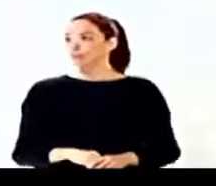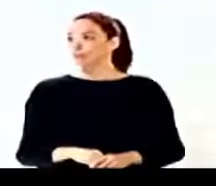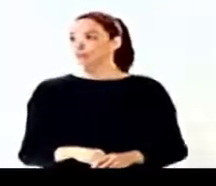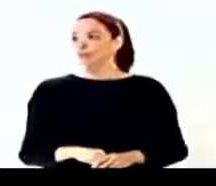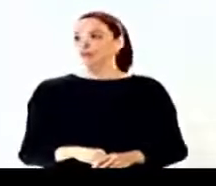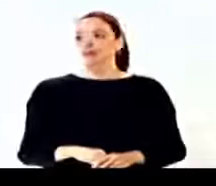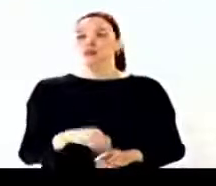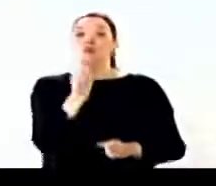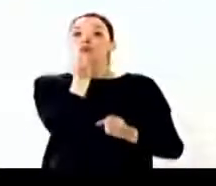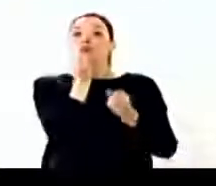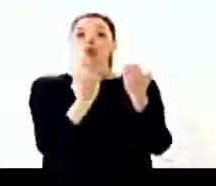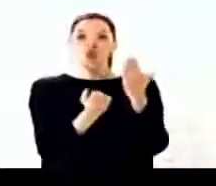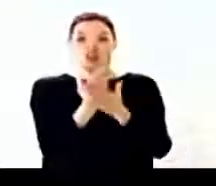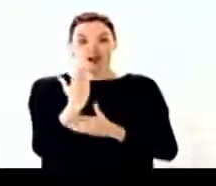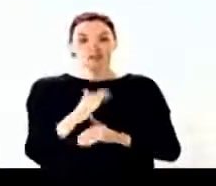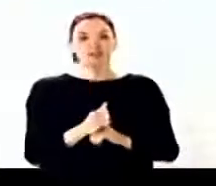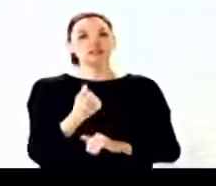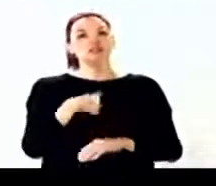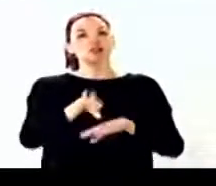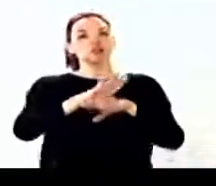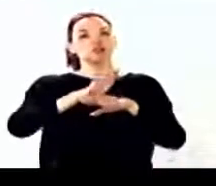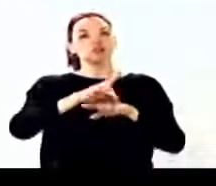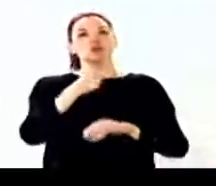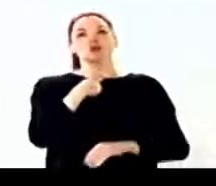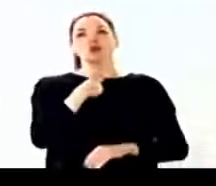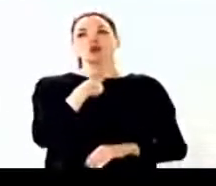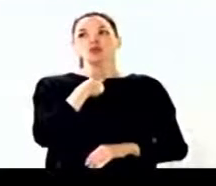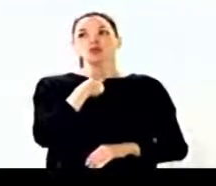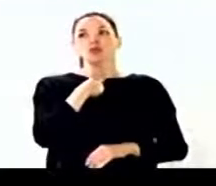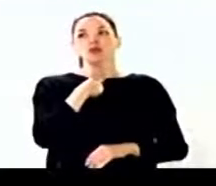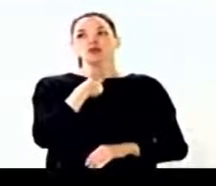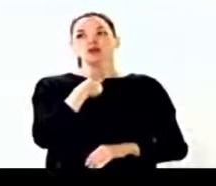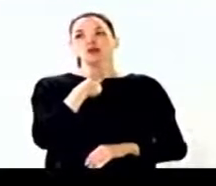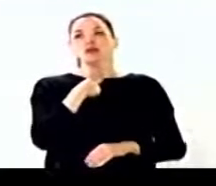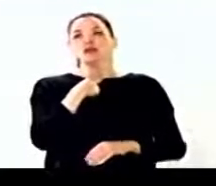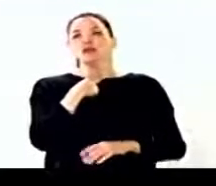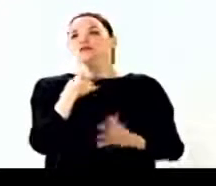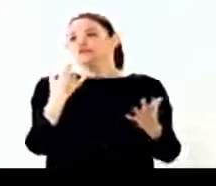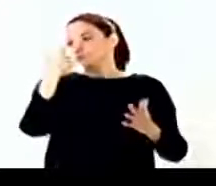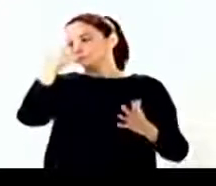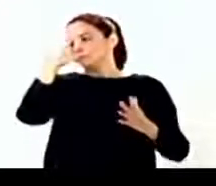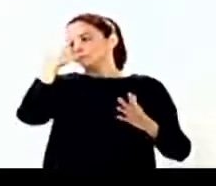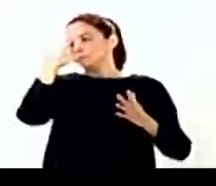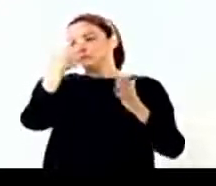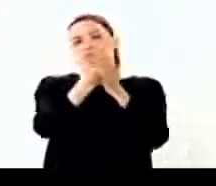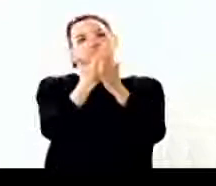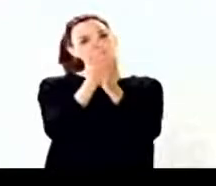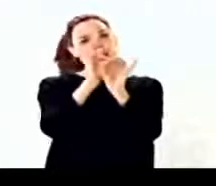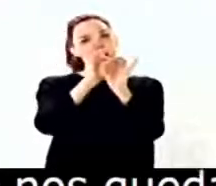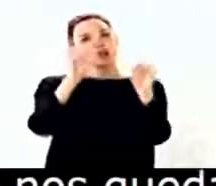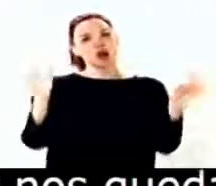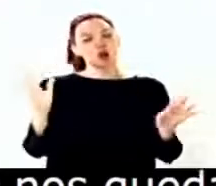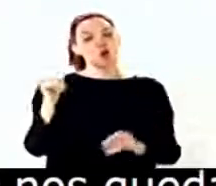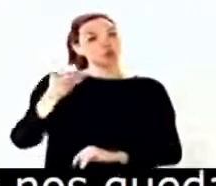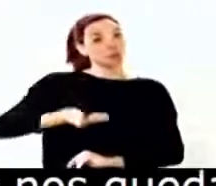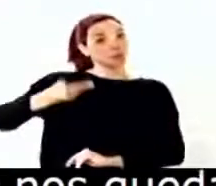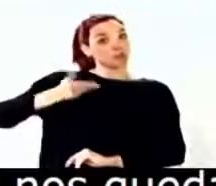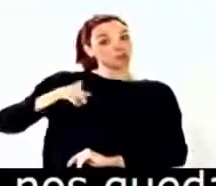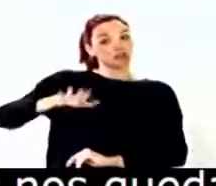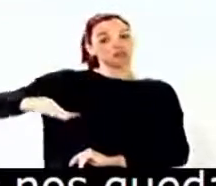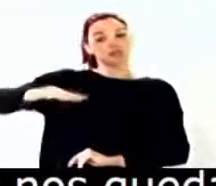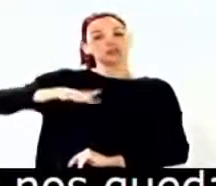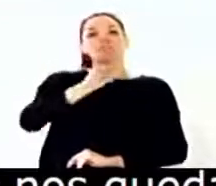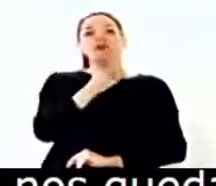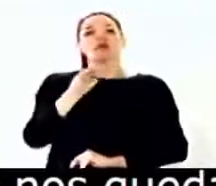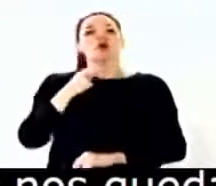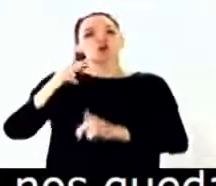Sí, buenos días, consejero portavoz. Nos queda claro que lo importante en Badajoz es la